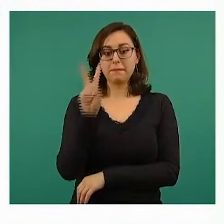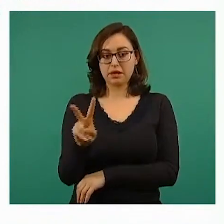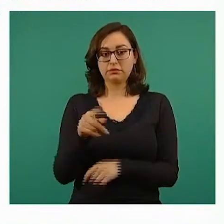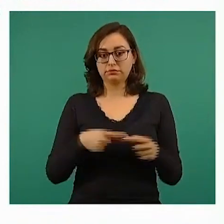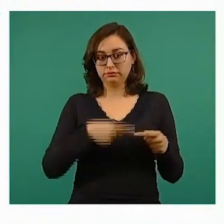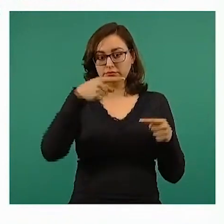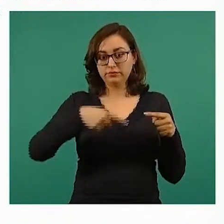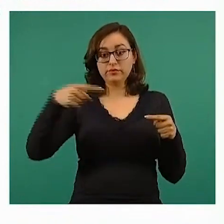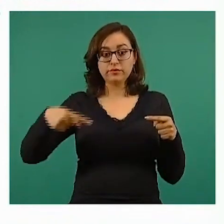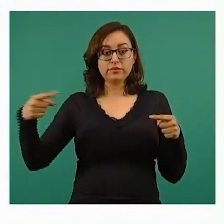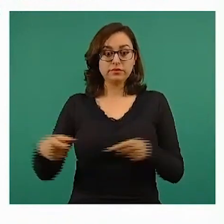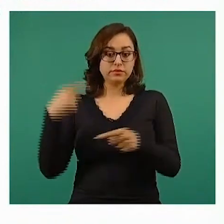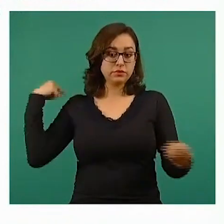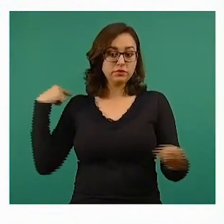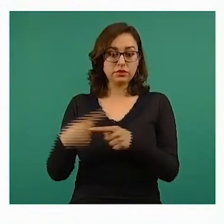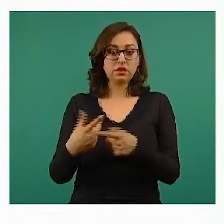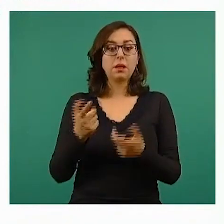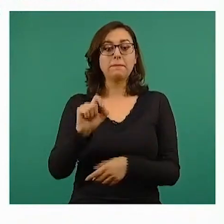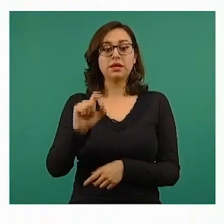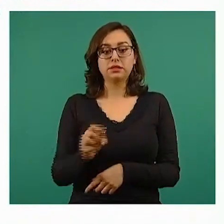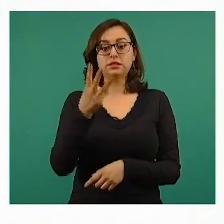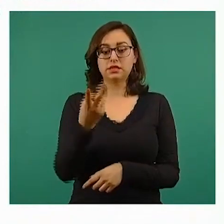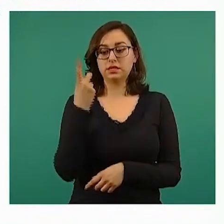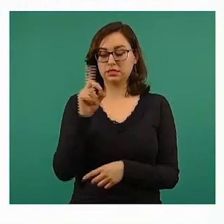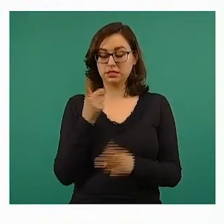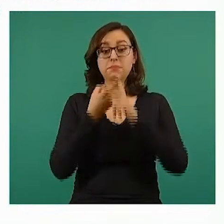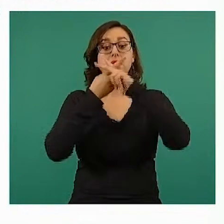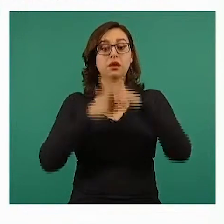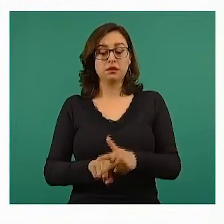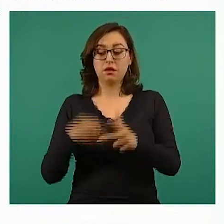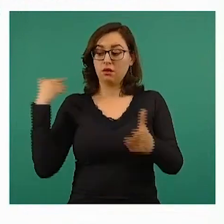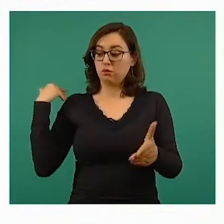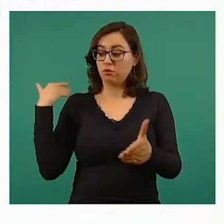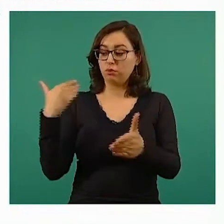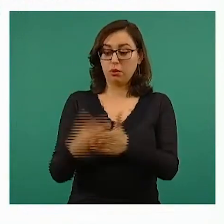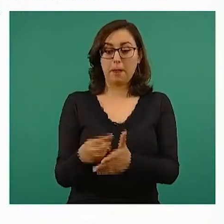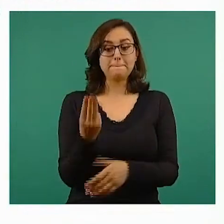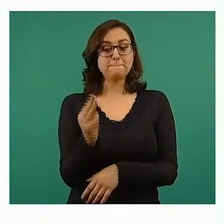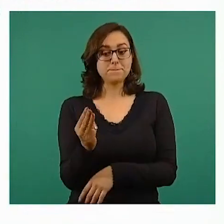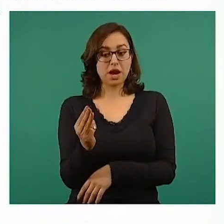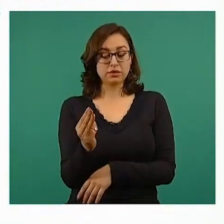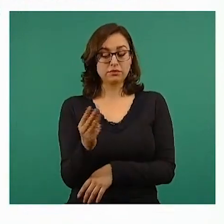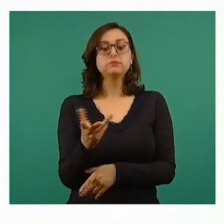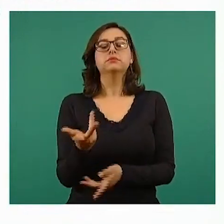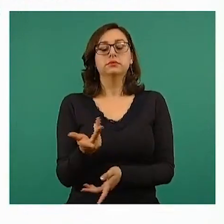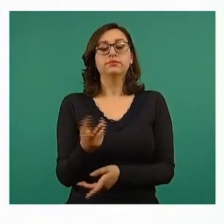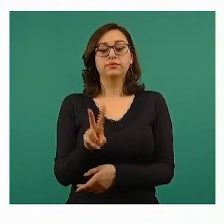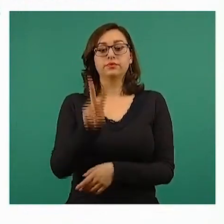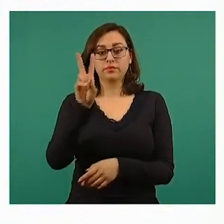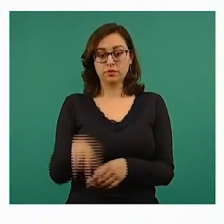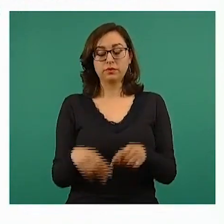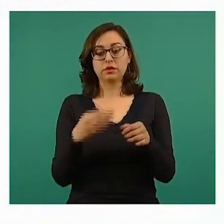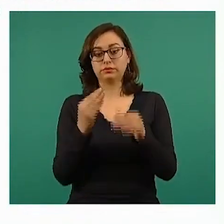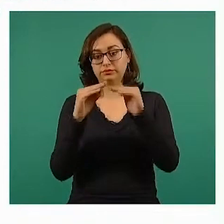comportamiento desde la fecha de la inauguración formal, que fue el 23 de diciembre, hasta el mes de mayo. Es verdad que ha habido este